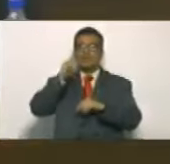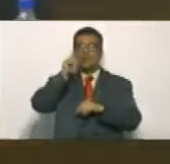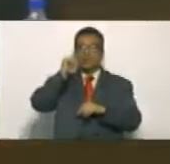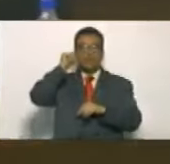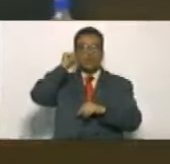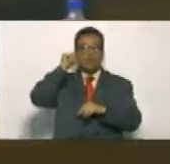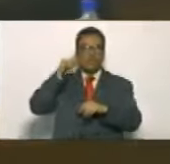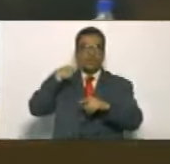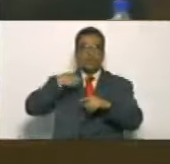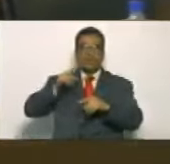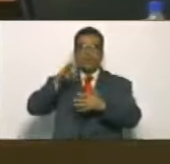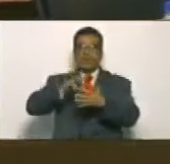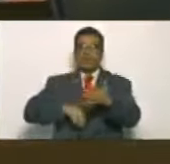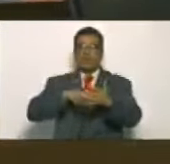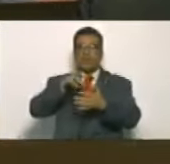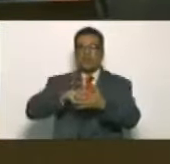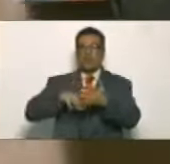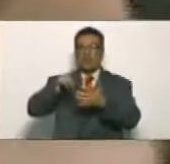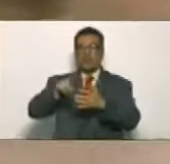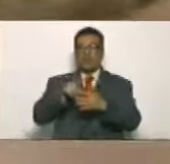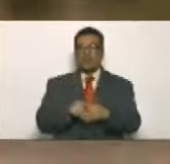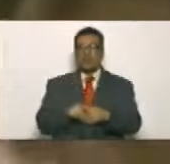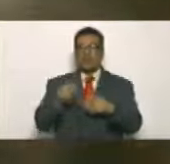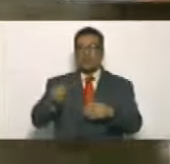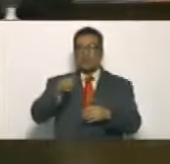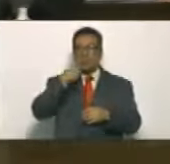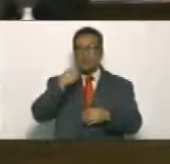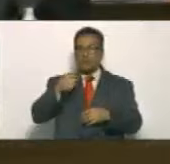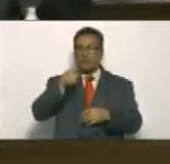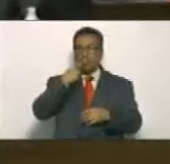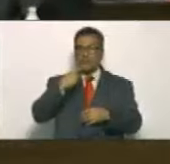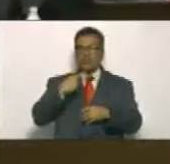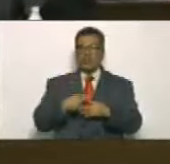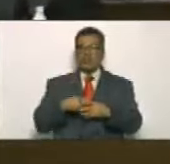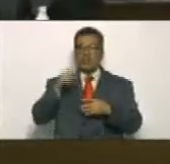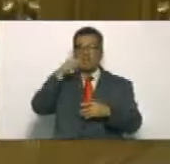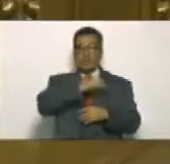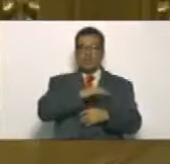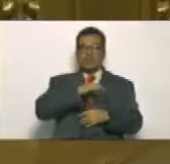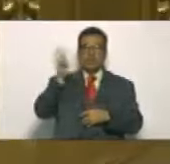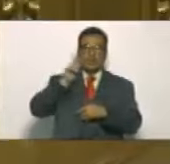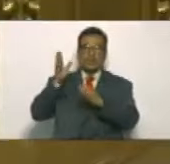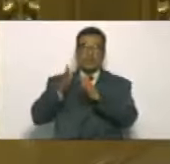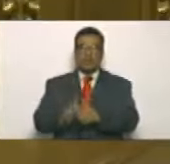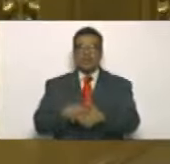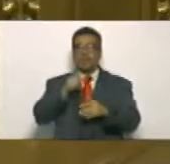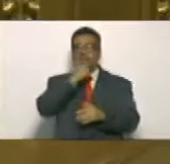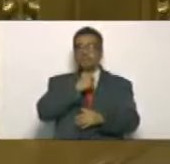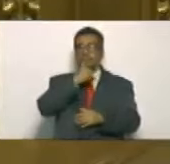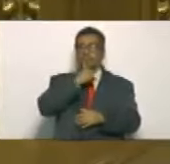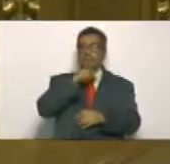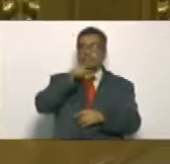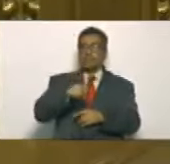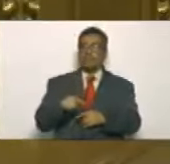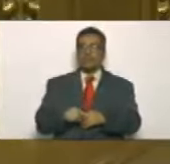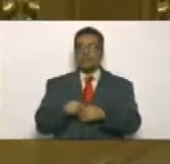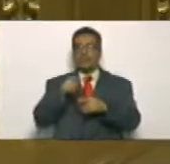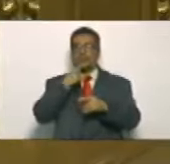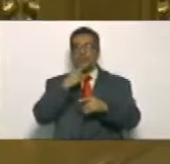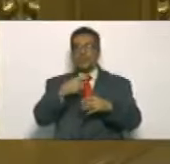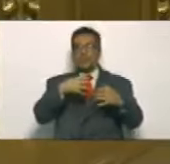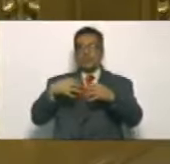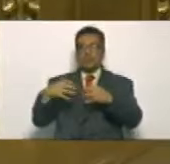campesinas quienes han sembrado la tierra y han alimentado la sociedad venezolana, el espíritu de resistencia, el espíritu